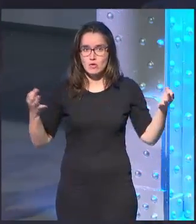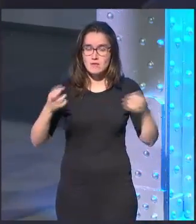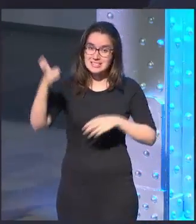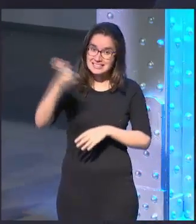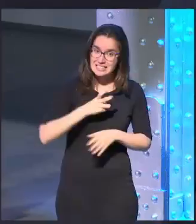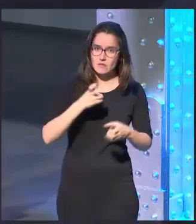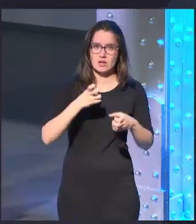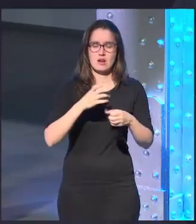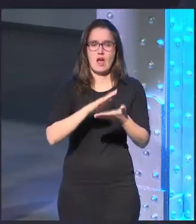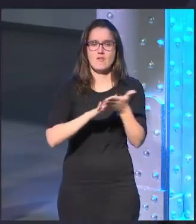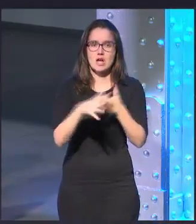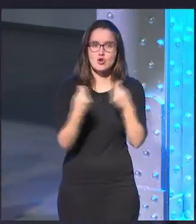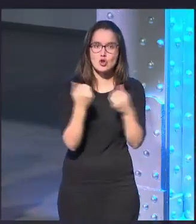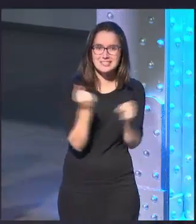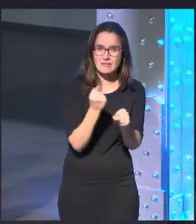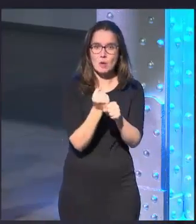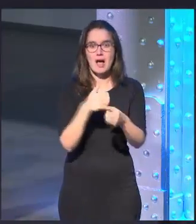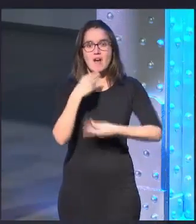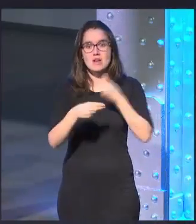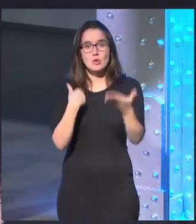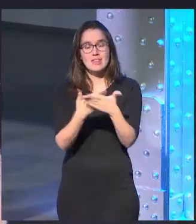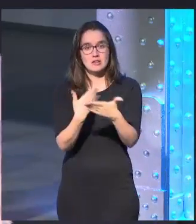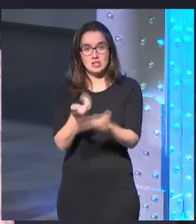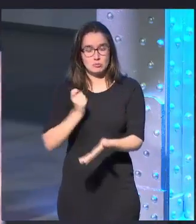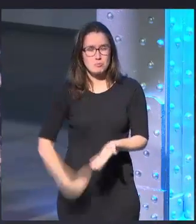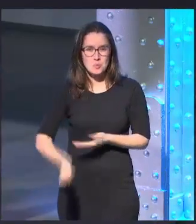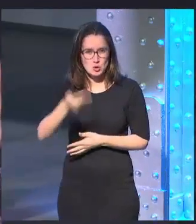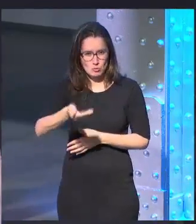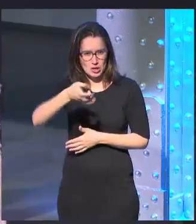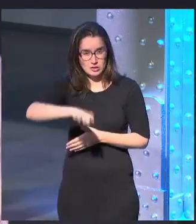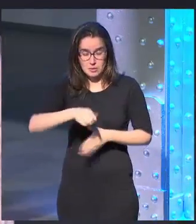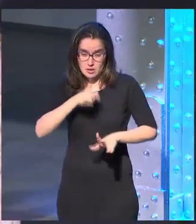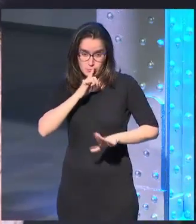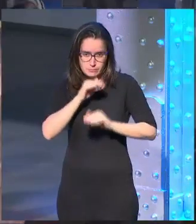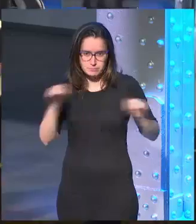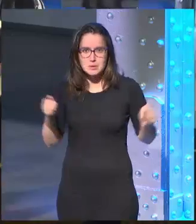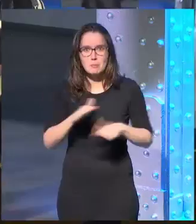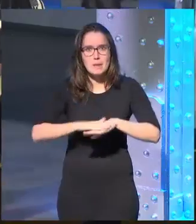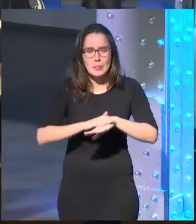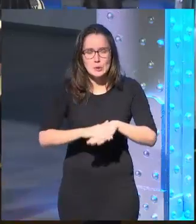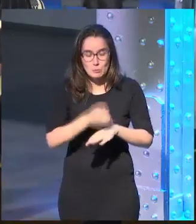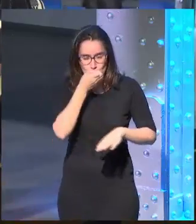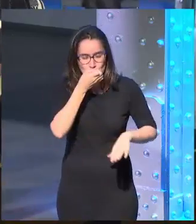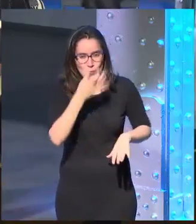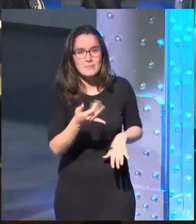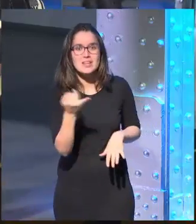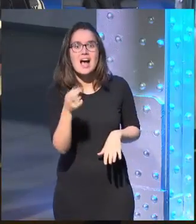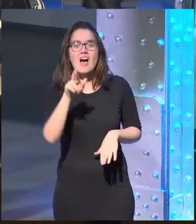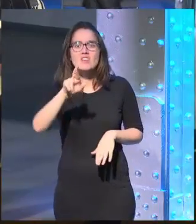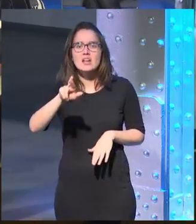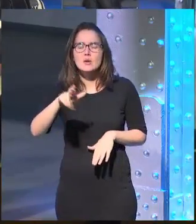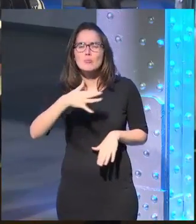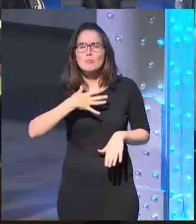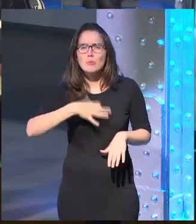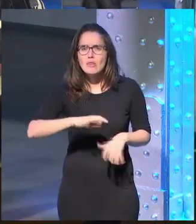Y hablamos de los certificados de profesionalidad, que son muy importantes. Ya me callo, perdón. No, no, está fenomenal. Javier,